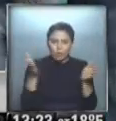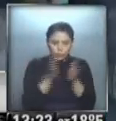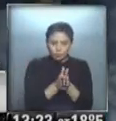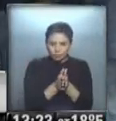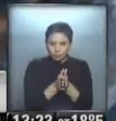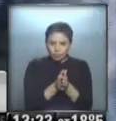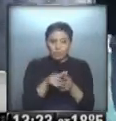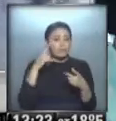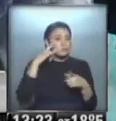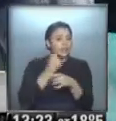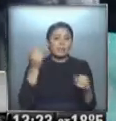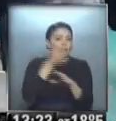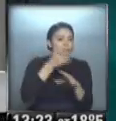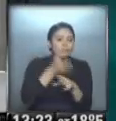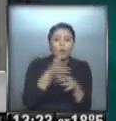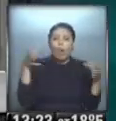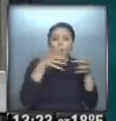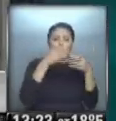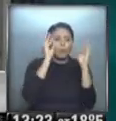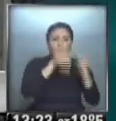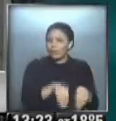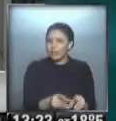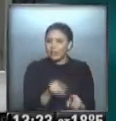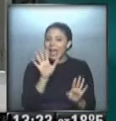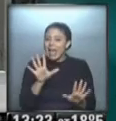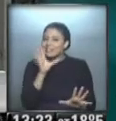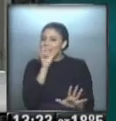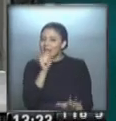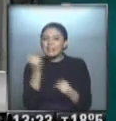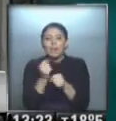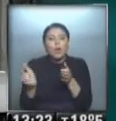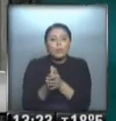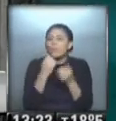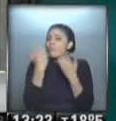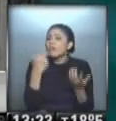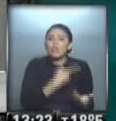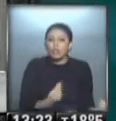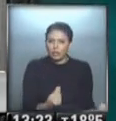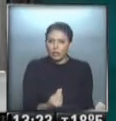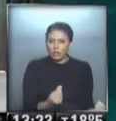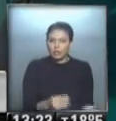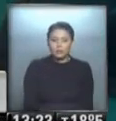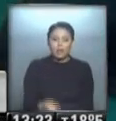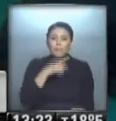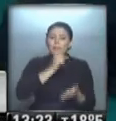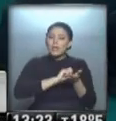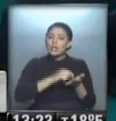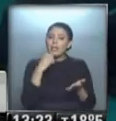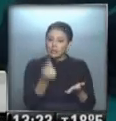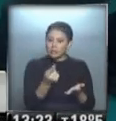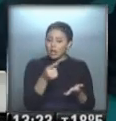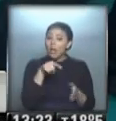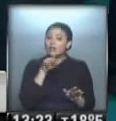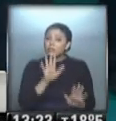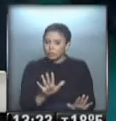deseado, ¡tac!, desarticular lo que es la droga. Me parece que ese es el secreto, o sea, el conjunto de trabajadores, no importa dónde esté. Si está... tienen más, digo, la villa tiene